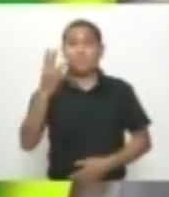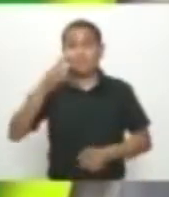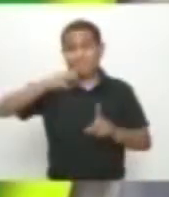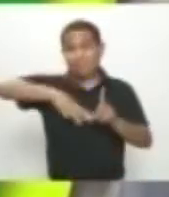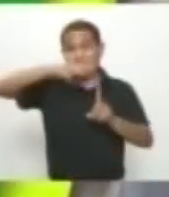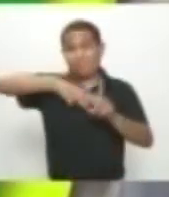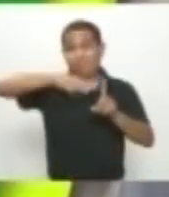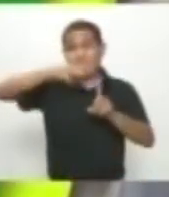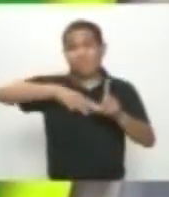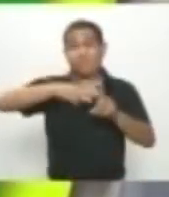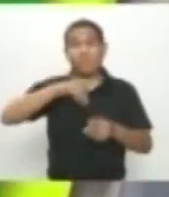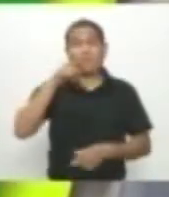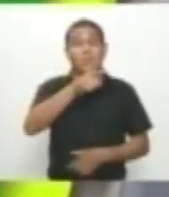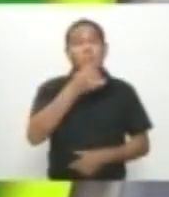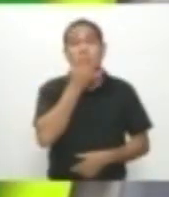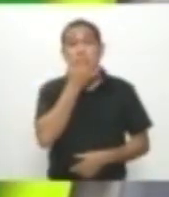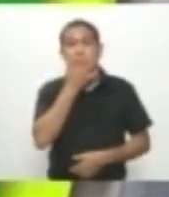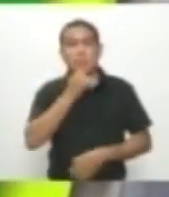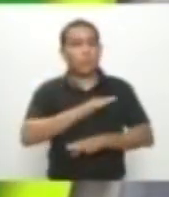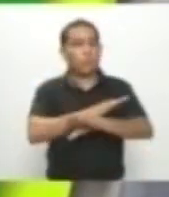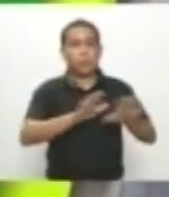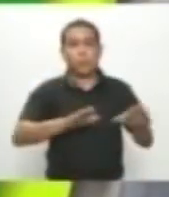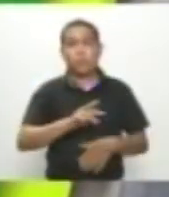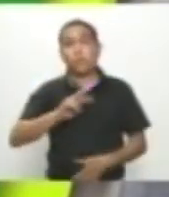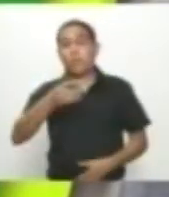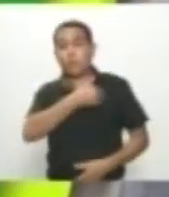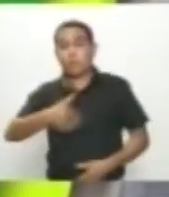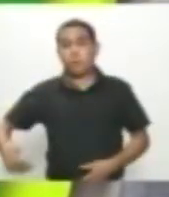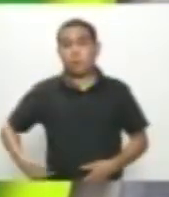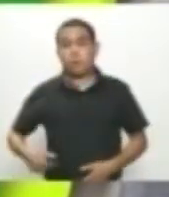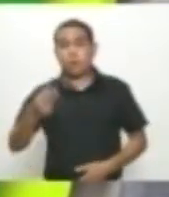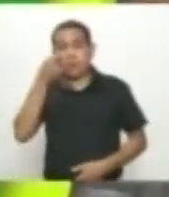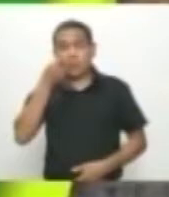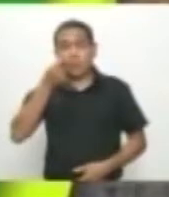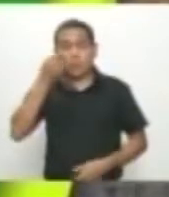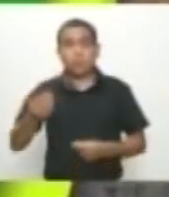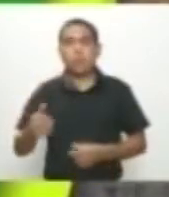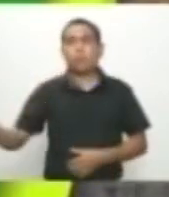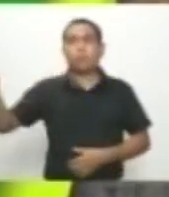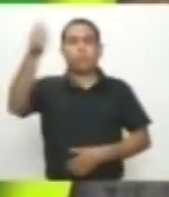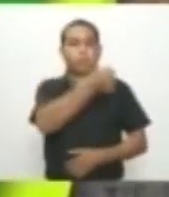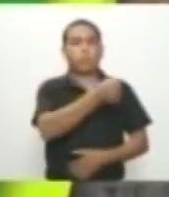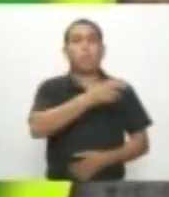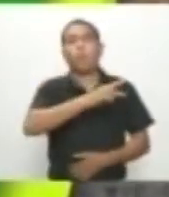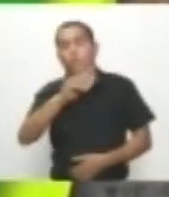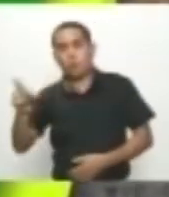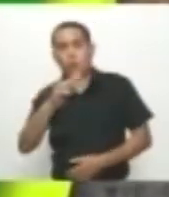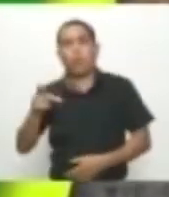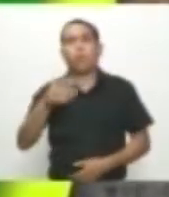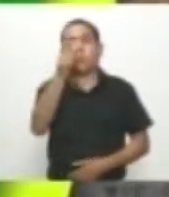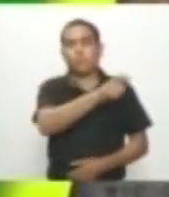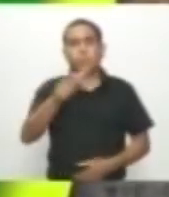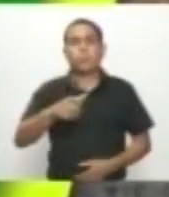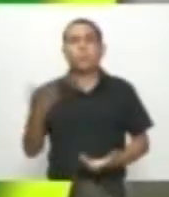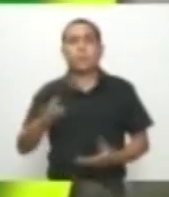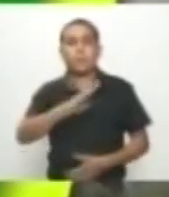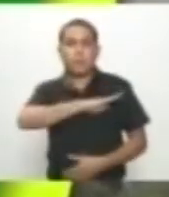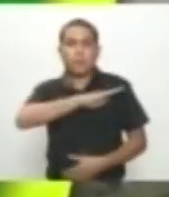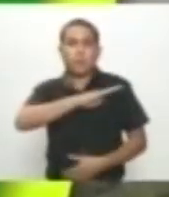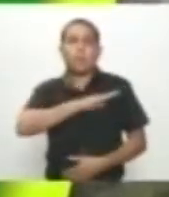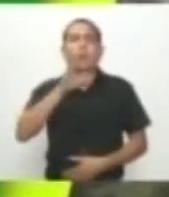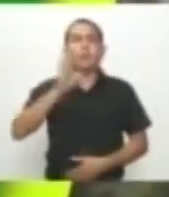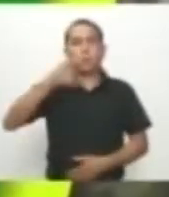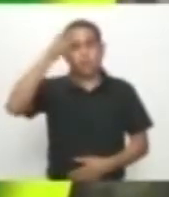Vicente Duque, presidente Santos designa a Sergio Londoño Zurek, director de la Agencia Presidencial de Cooperación, como alcalde encargado